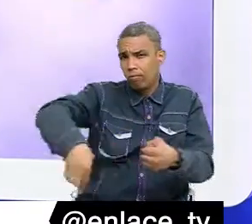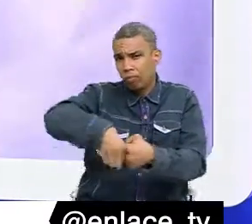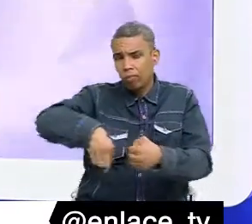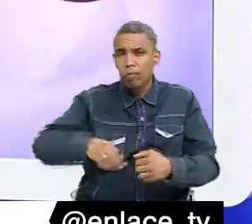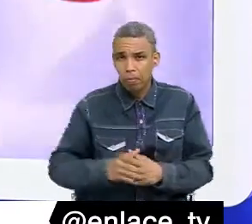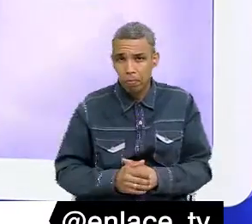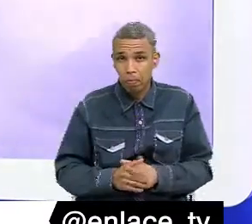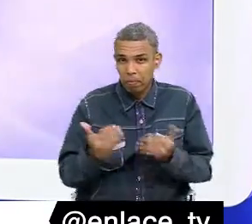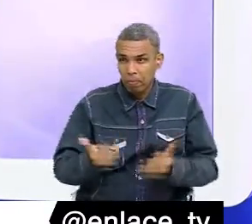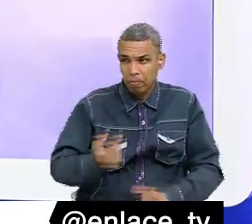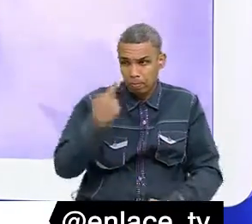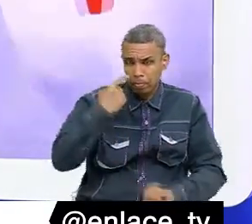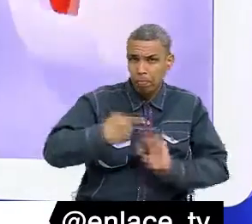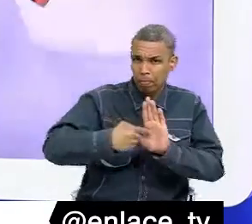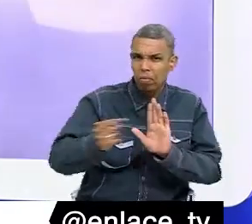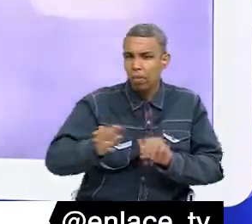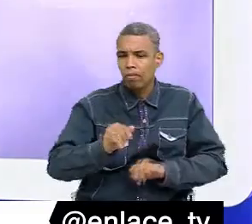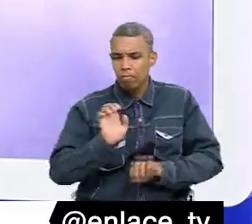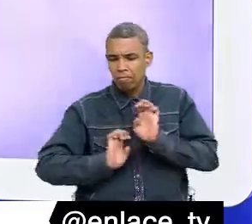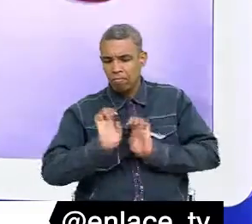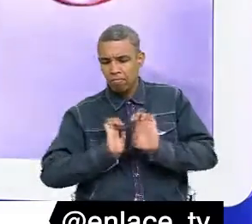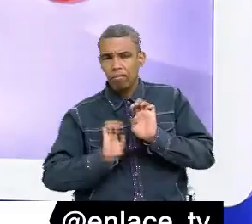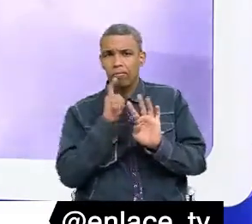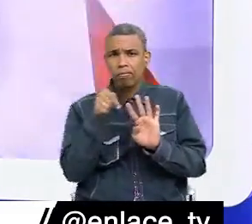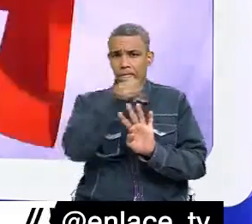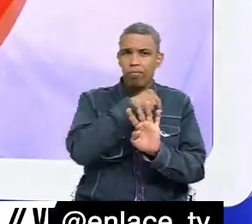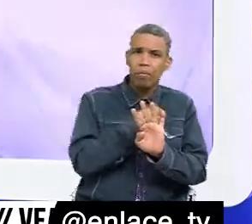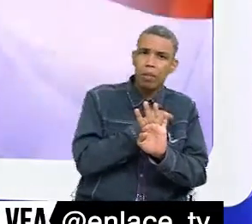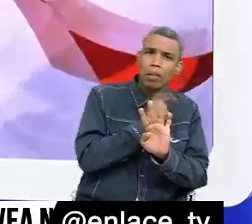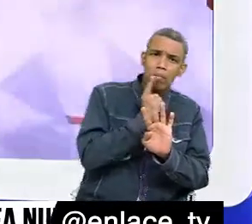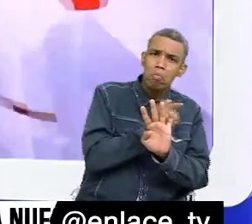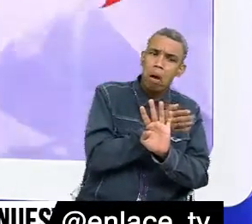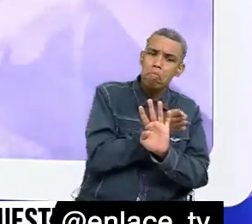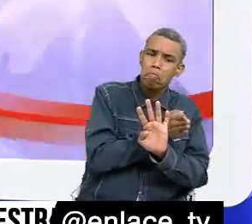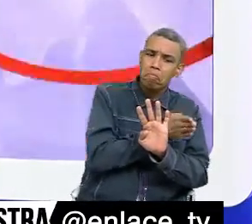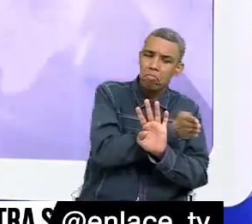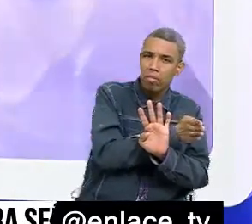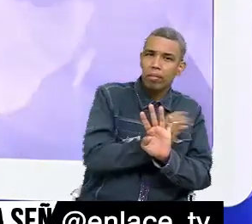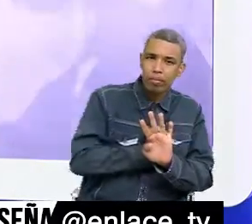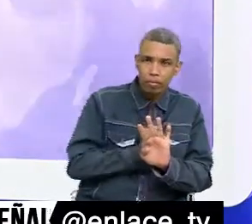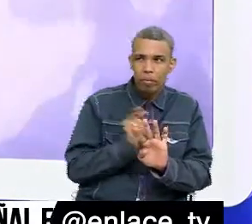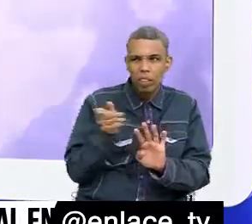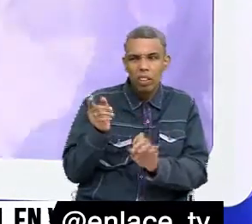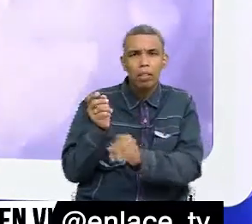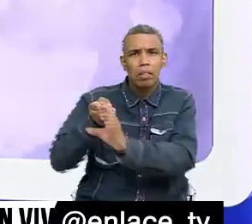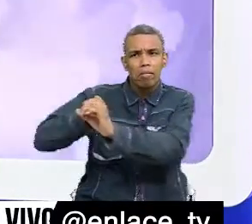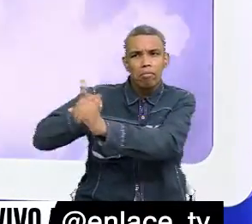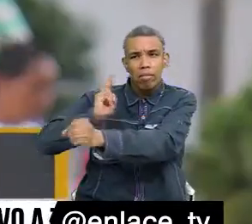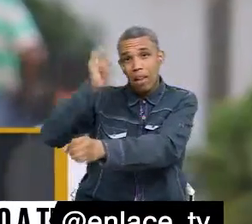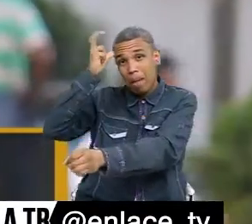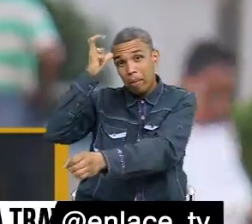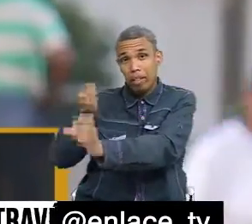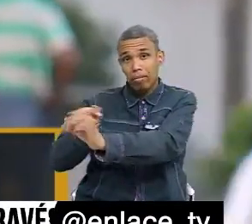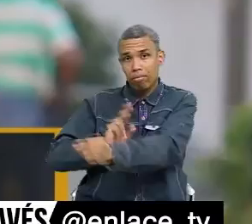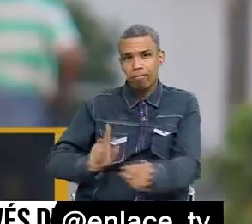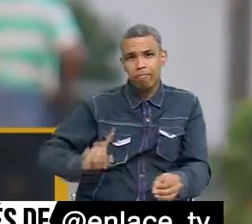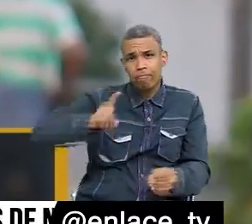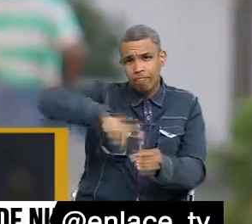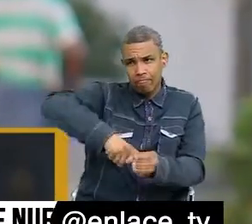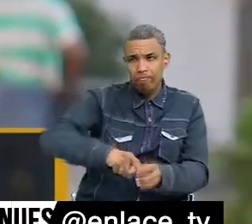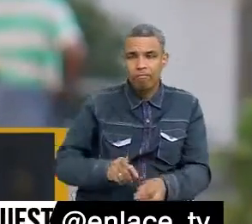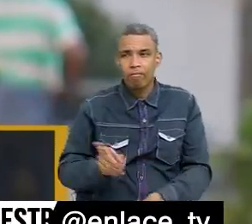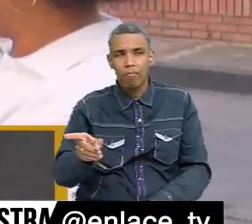segundo semestre. Defensa central, perfil izquierdo y viene del cuadro América de Cali. Procedente del América de